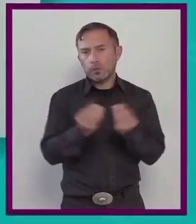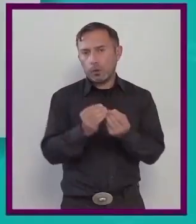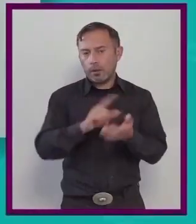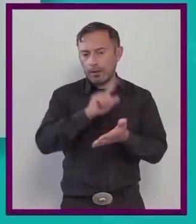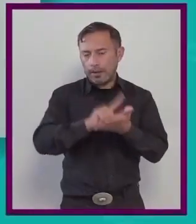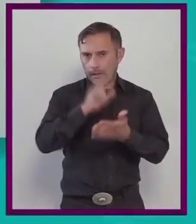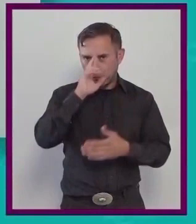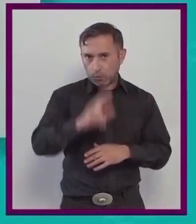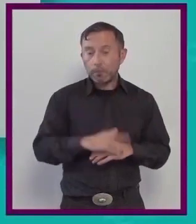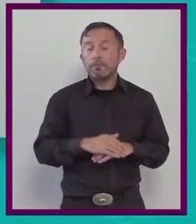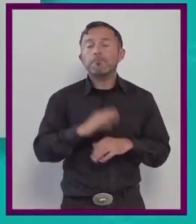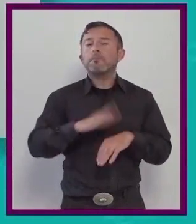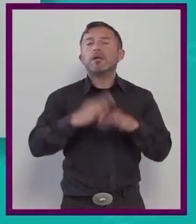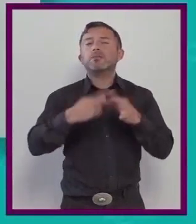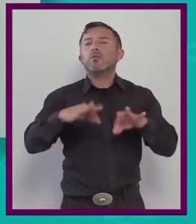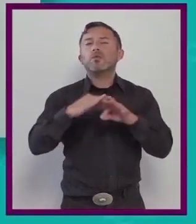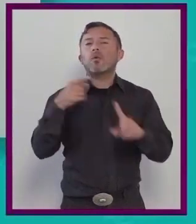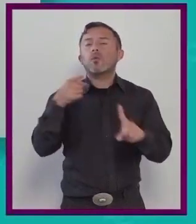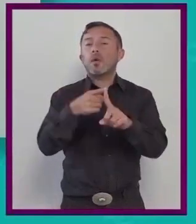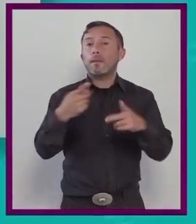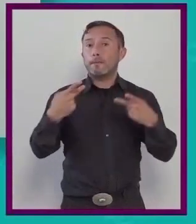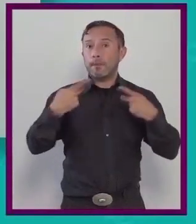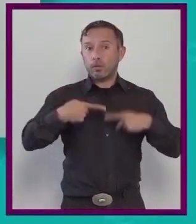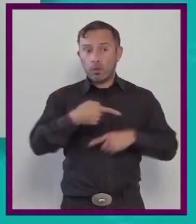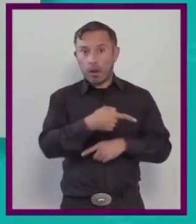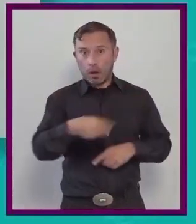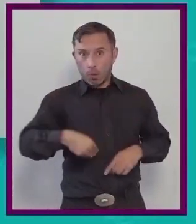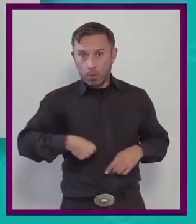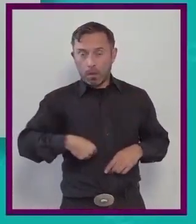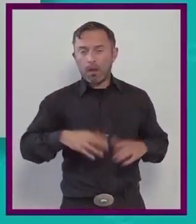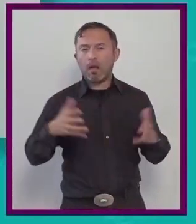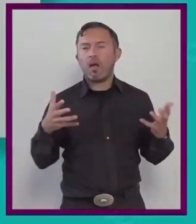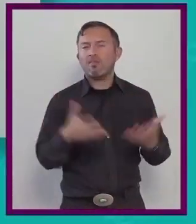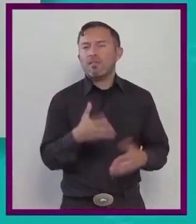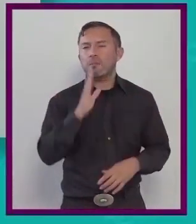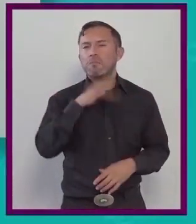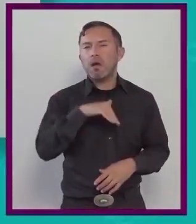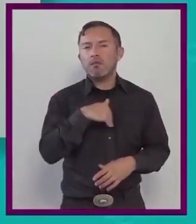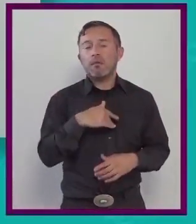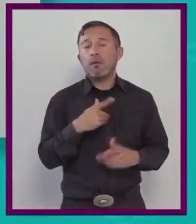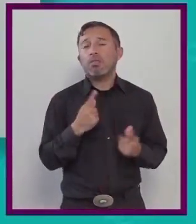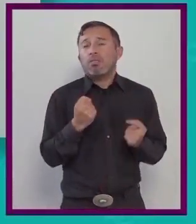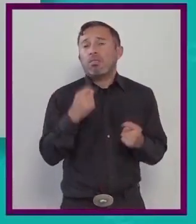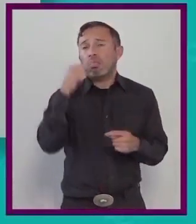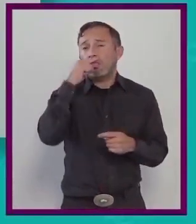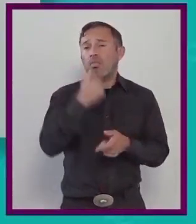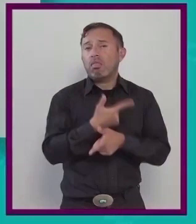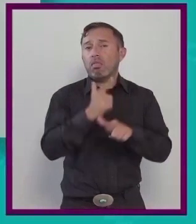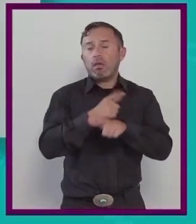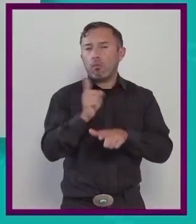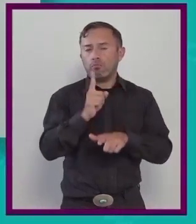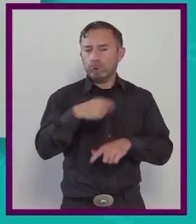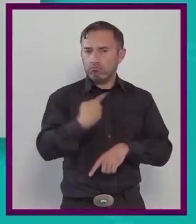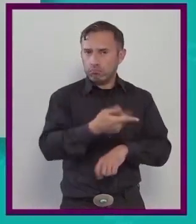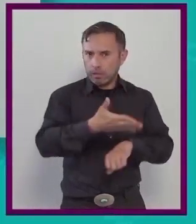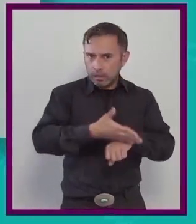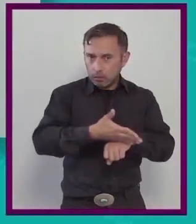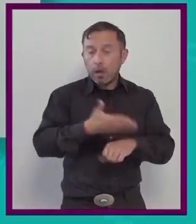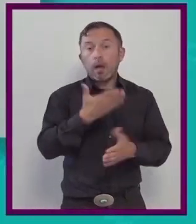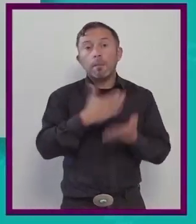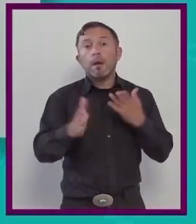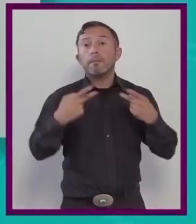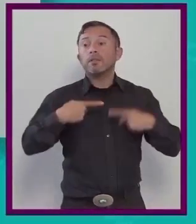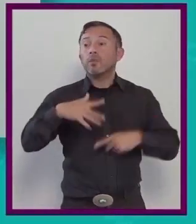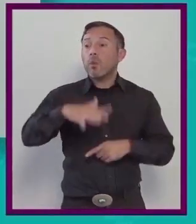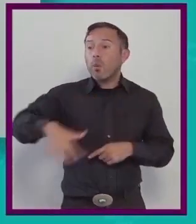Derecho. El objetivo principalmente de la Procuración de Justicia es que el culpable no quede impune, así como proveer, proteger, respetar